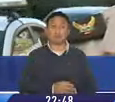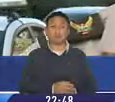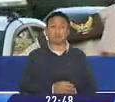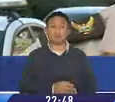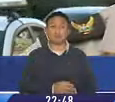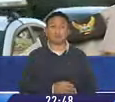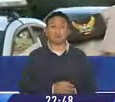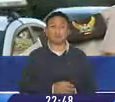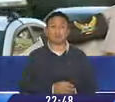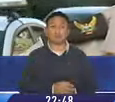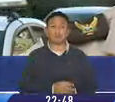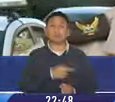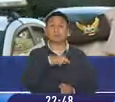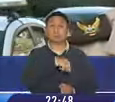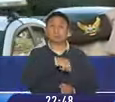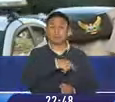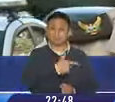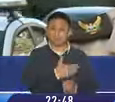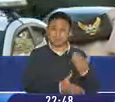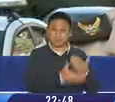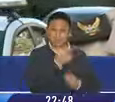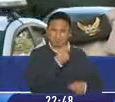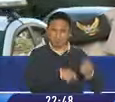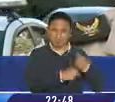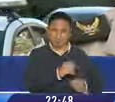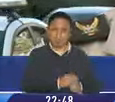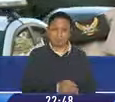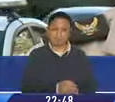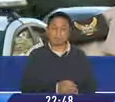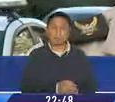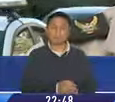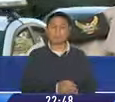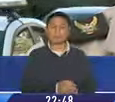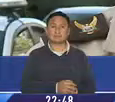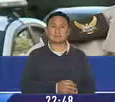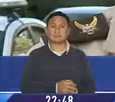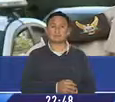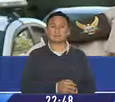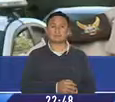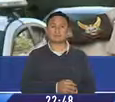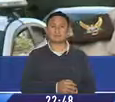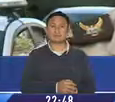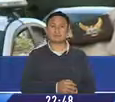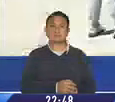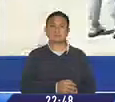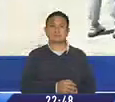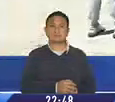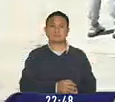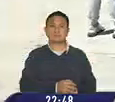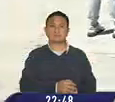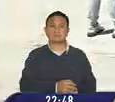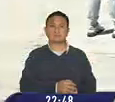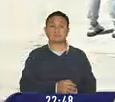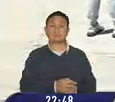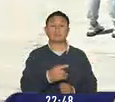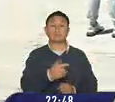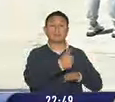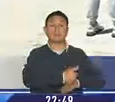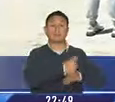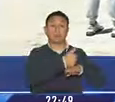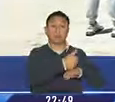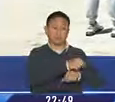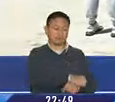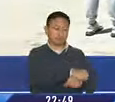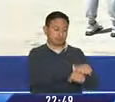aparentemente que estos vehículos sean comercializados bajo ningún tipo de, que no tengan ningún tipo de inconveniente. Lo llevaron ante la autoridad